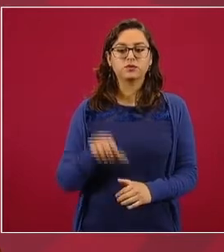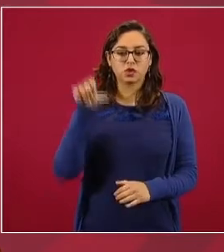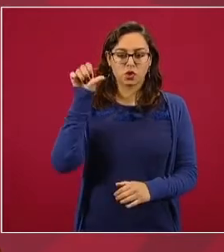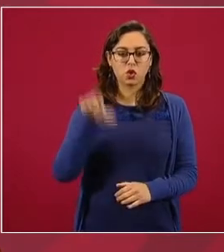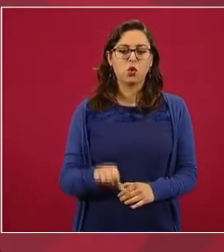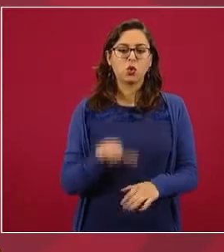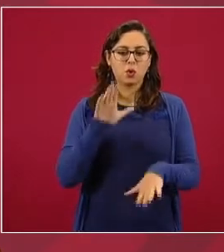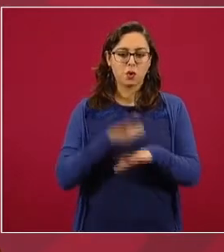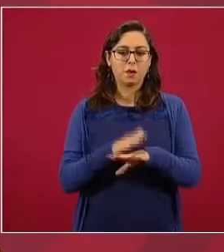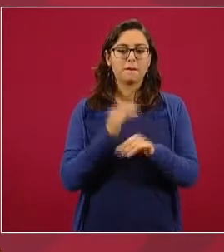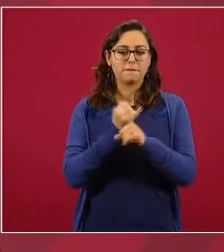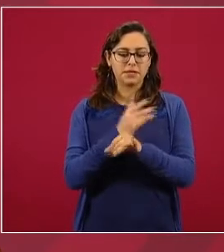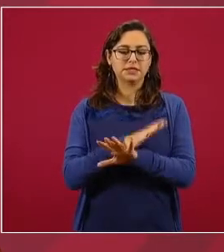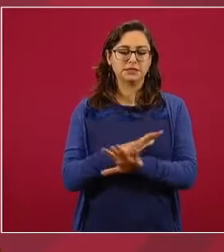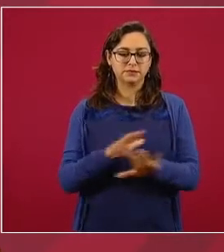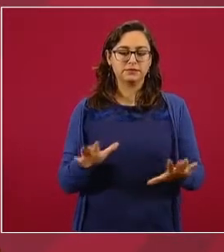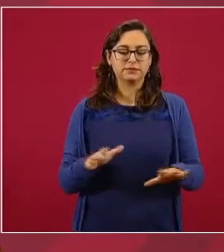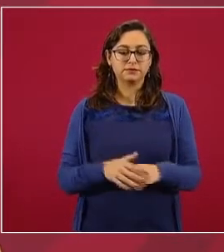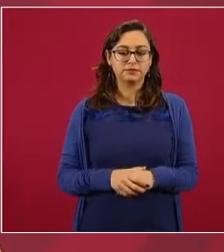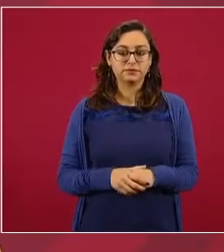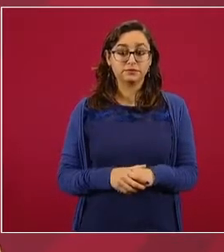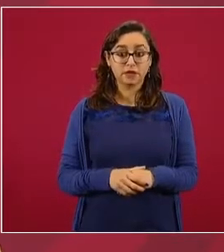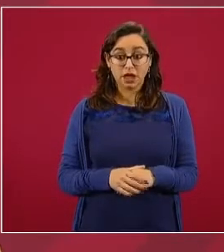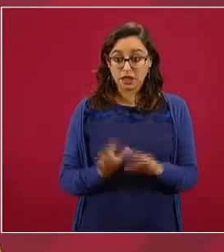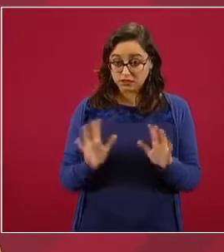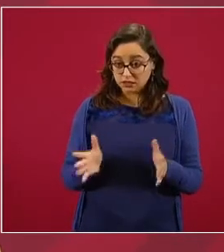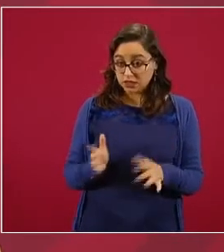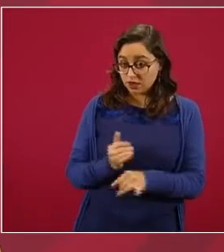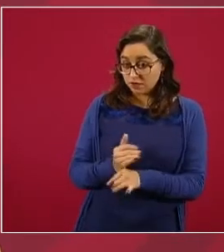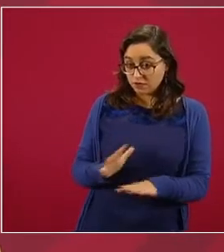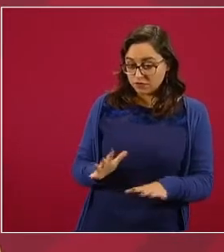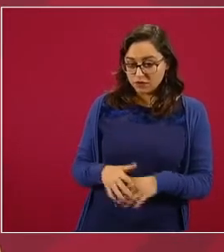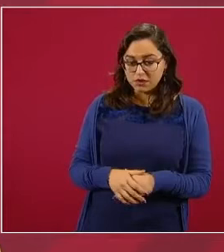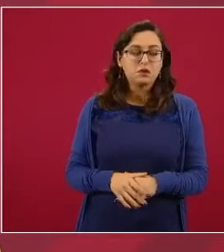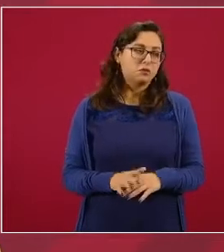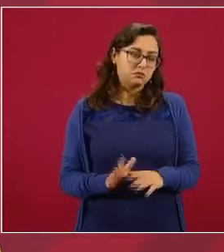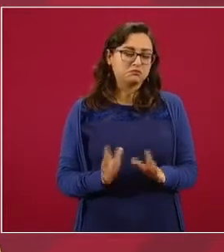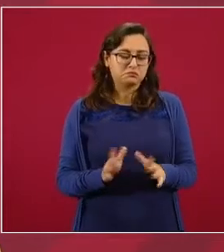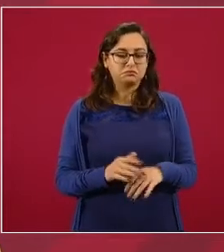informar. ¿Ya informaron?